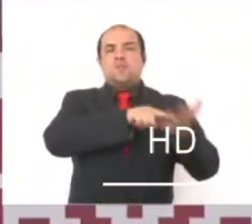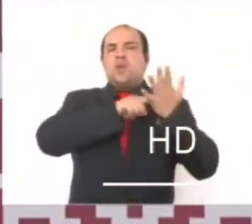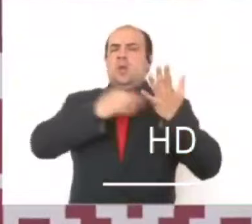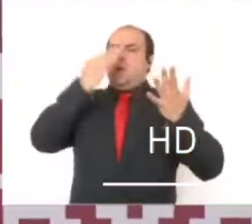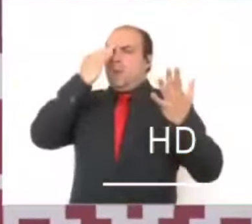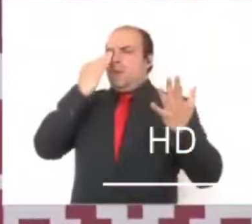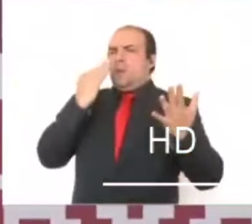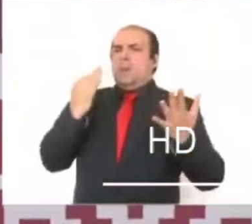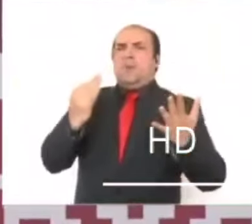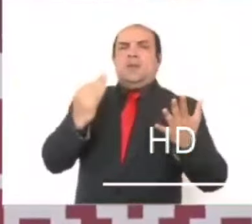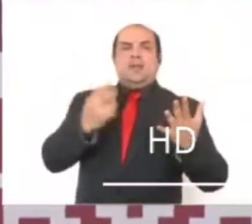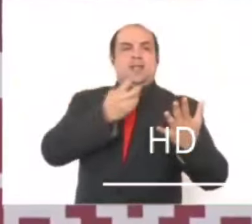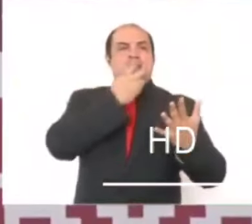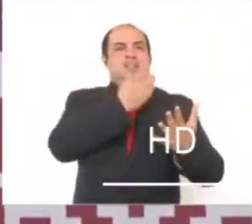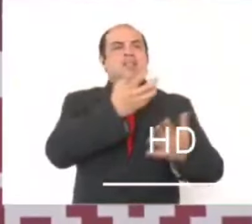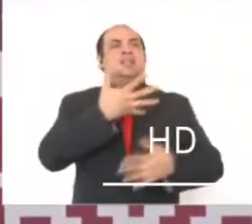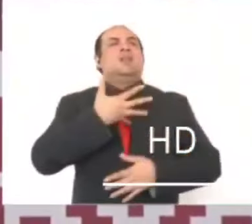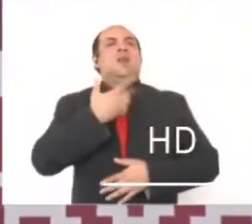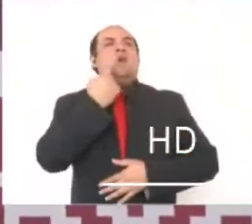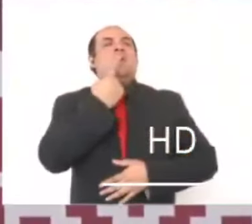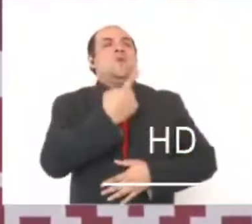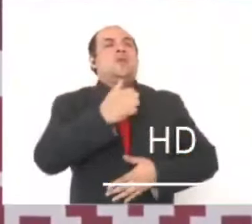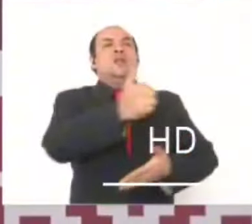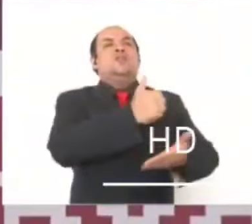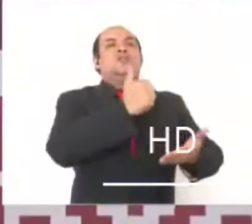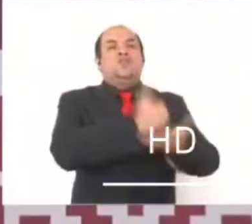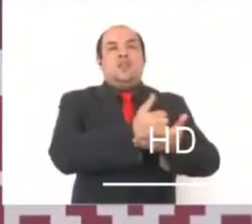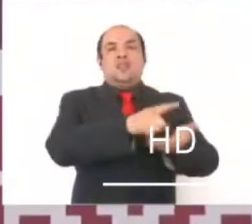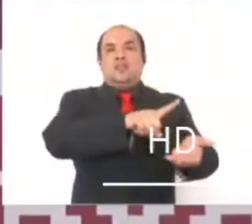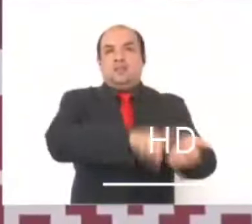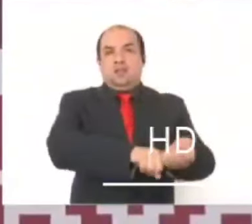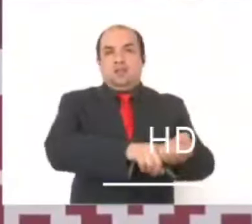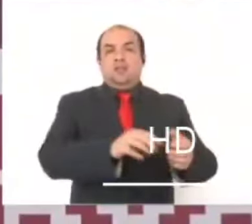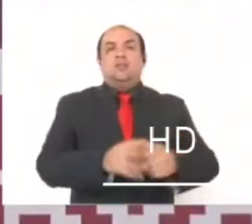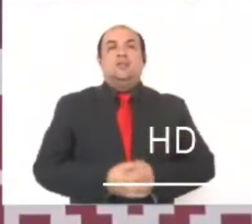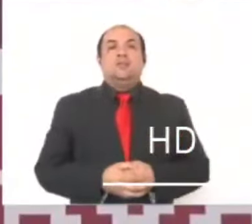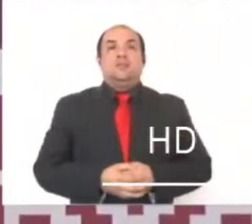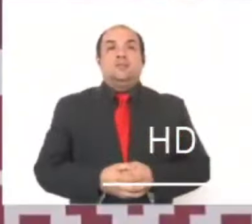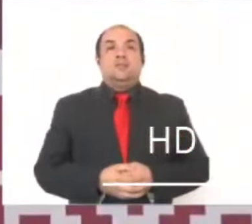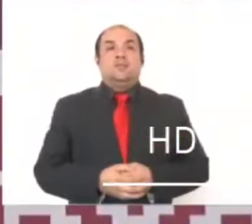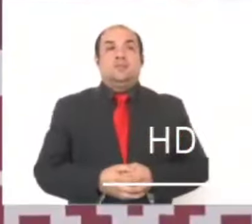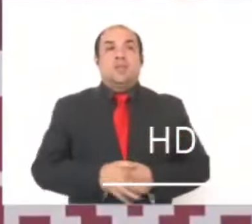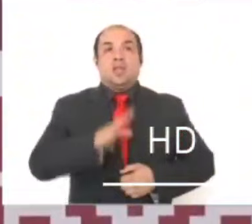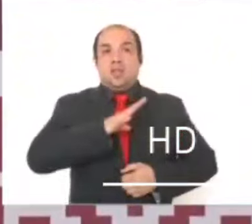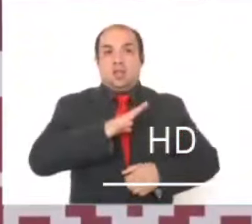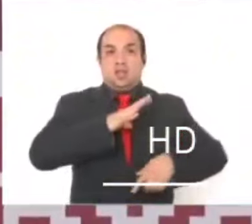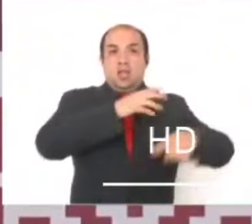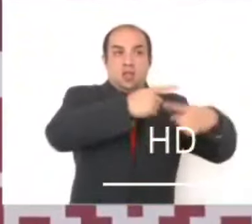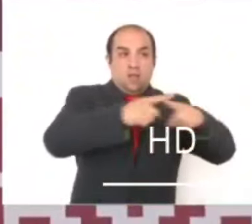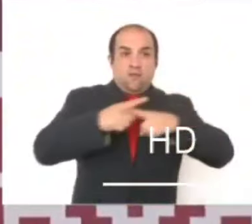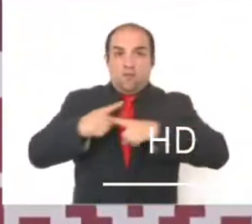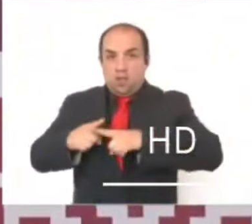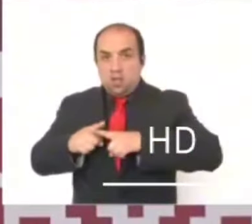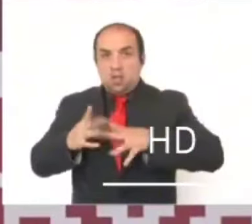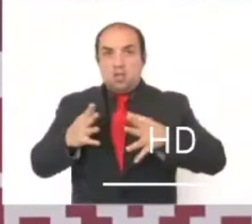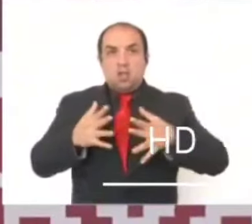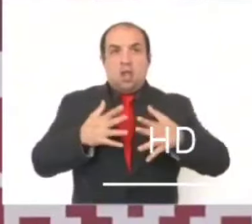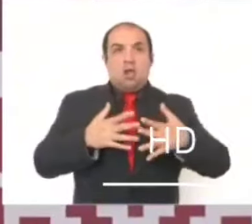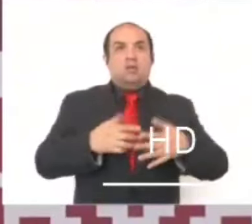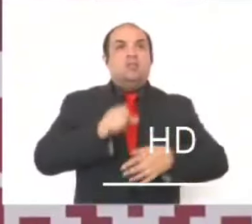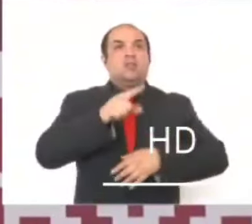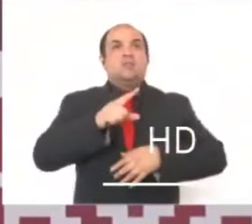décadas que ahí hay una de esas ciudades, que es diversa, que es distinta e